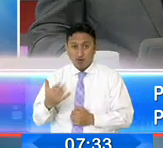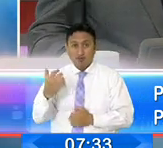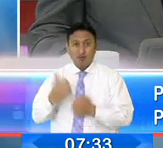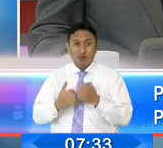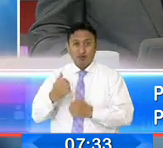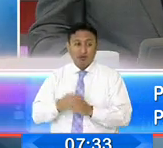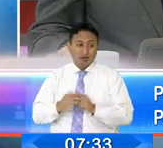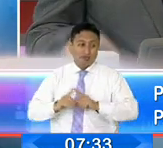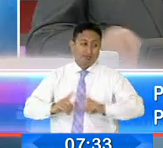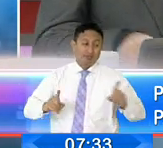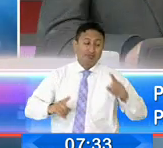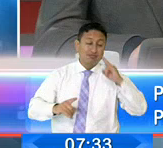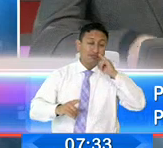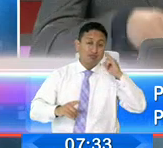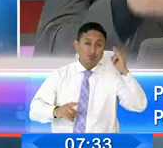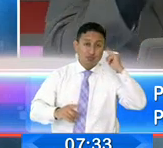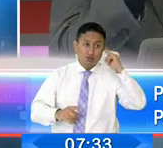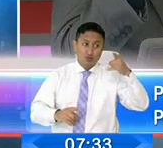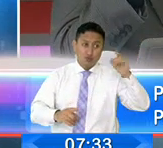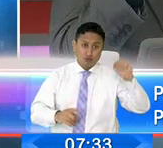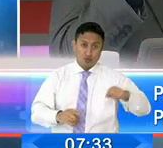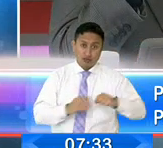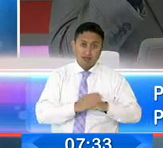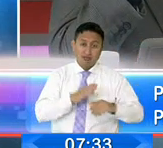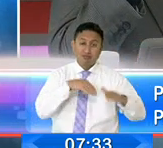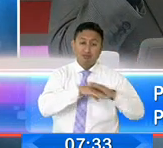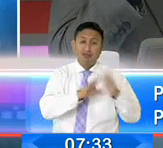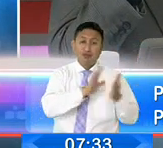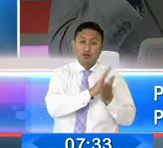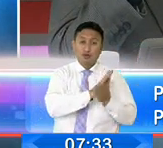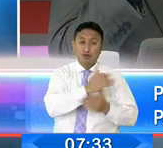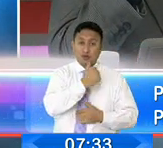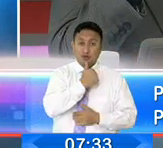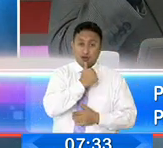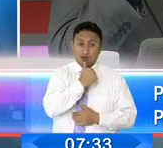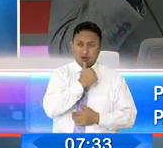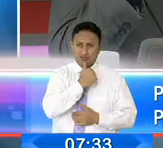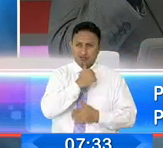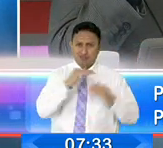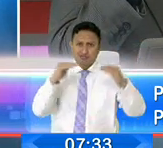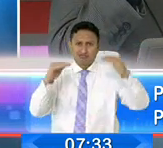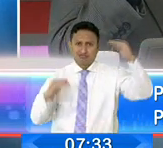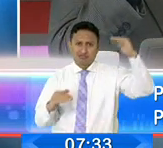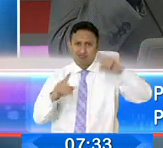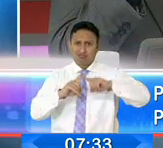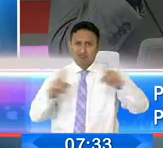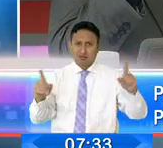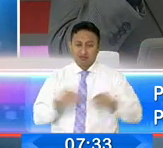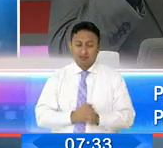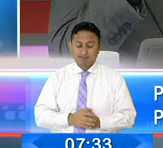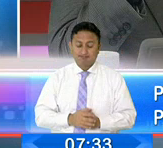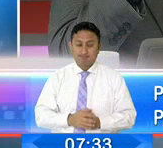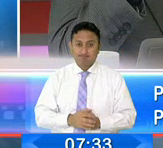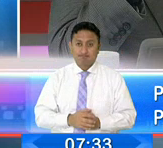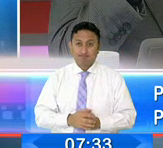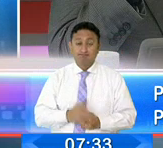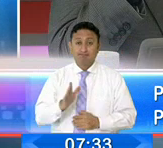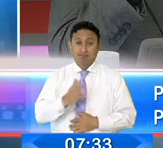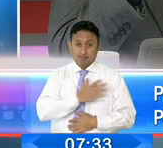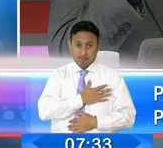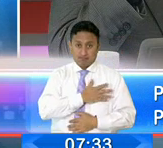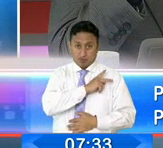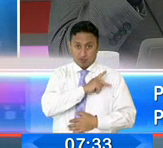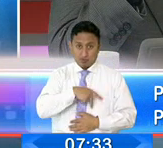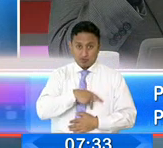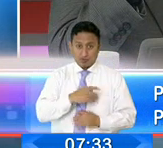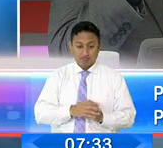de los jóvenes y niños que tienen la posibilidad de acceder a una educación privada. En ese sentido, Roberto, en lo personal, toda